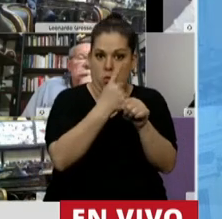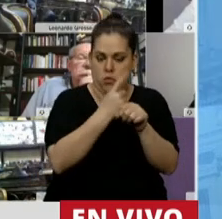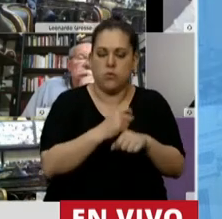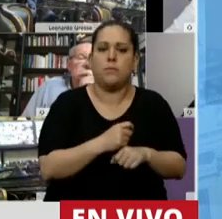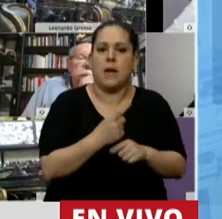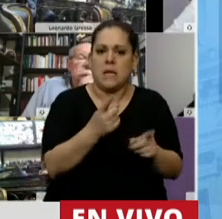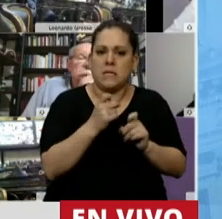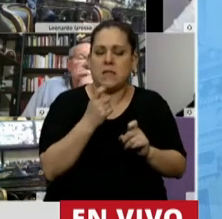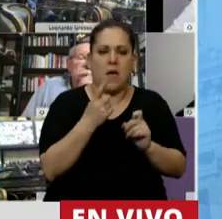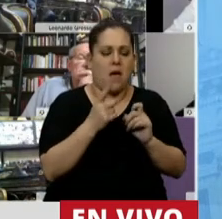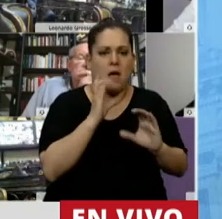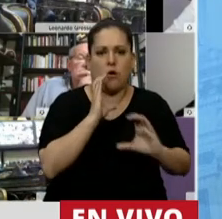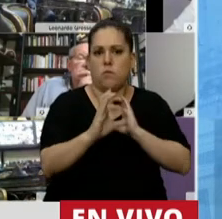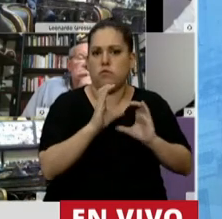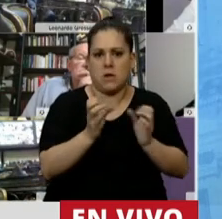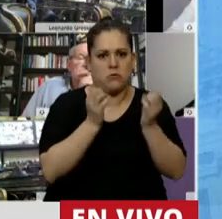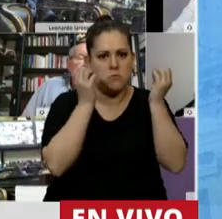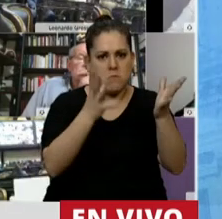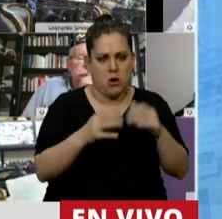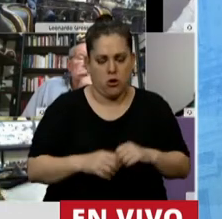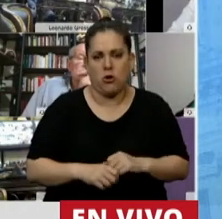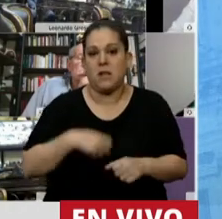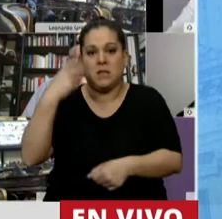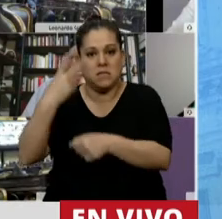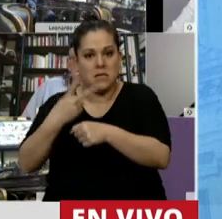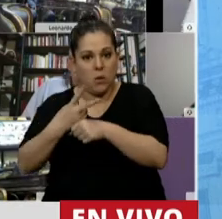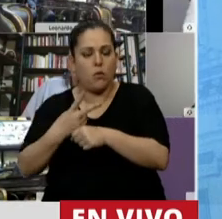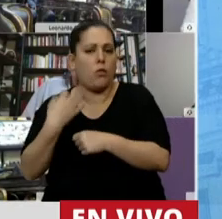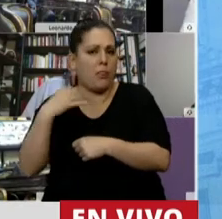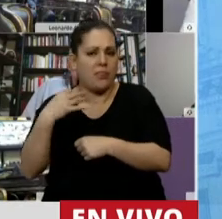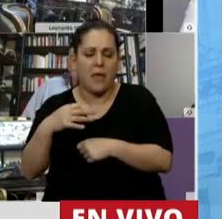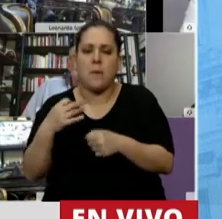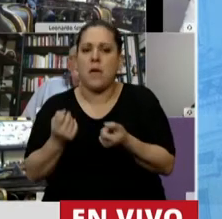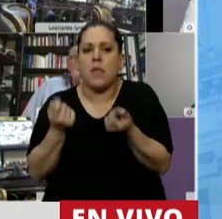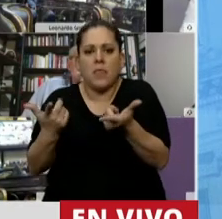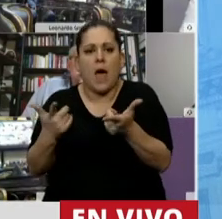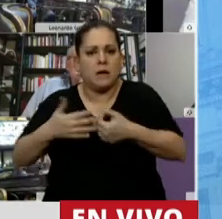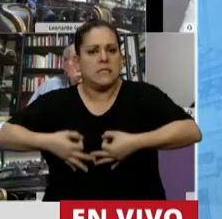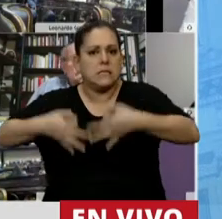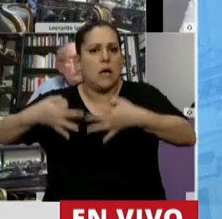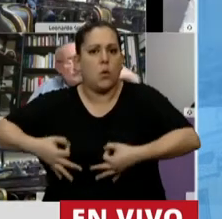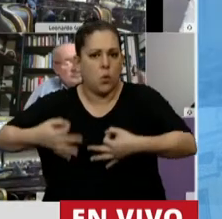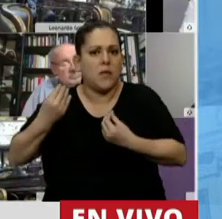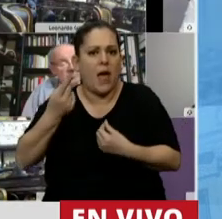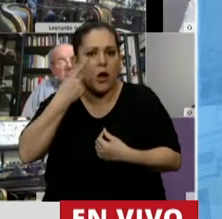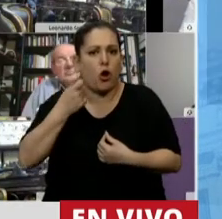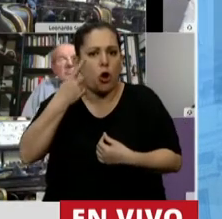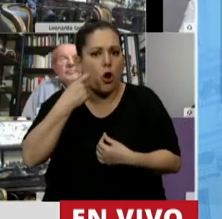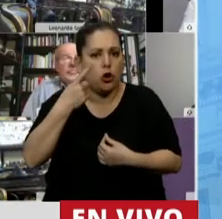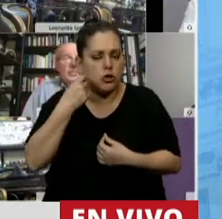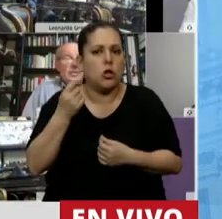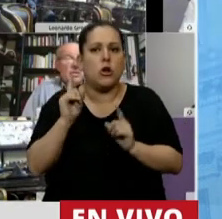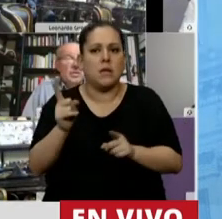las comunicaciones. Y 2, necesidad de garantizar con acciones y con un control efectivo que tanto los